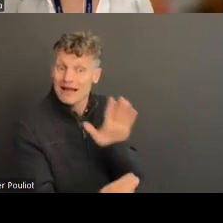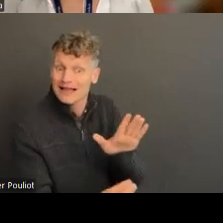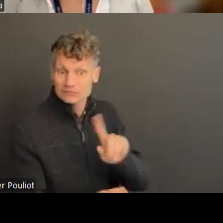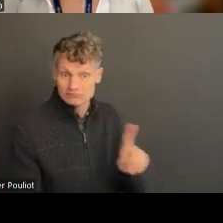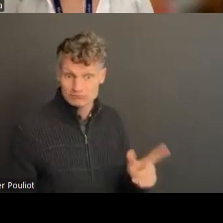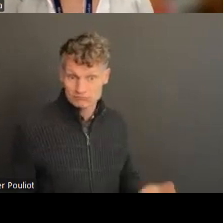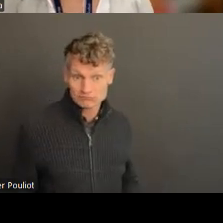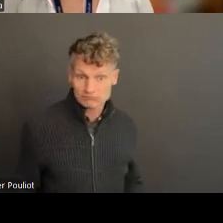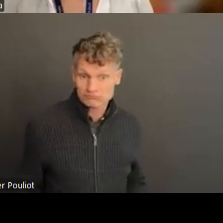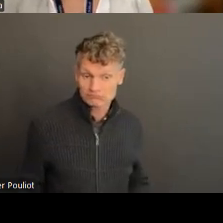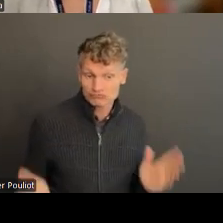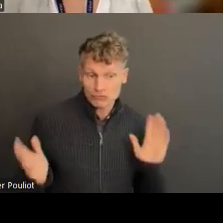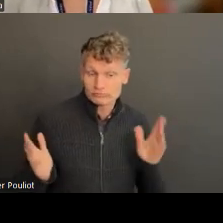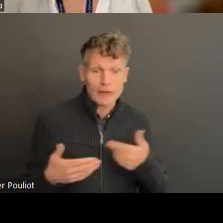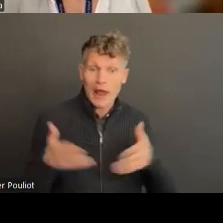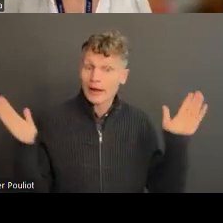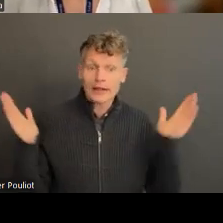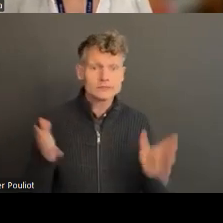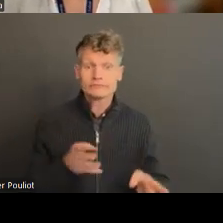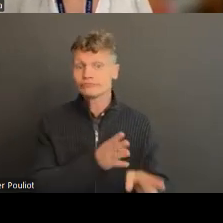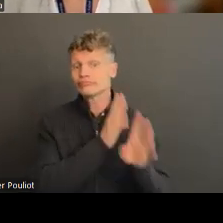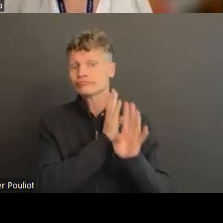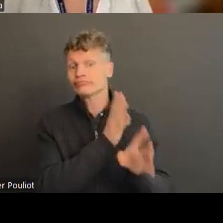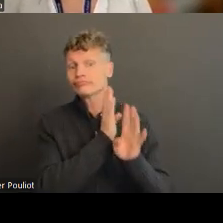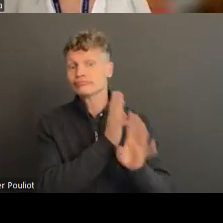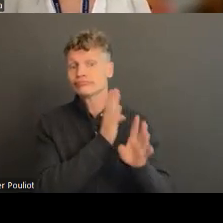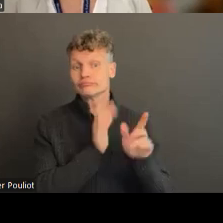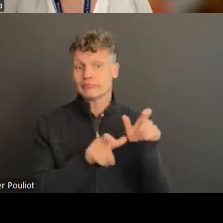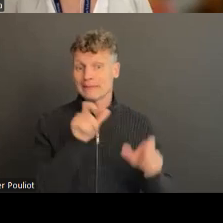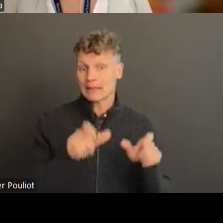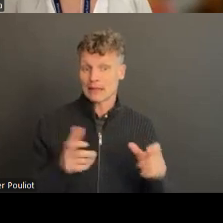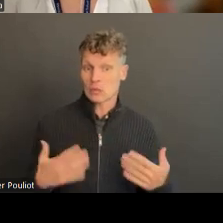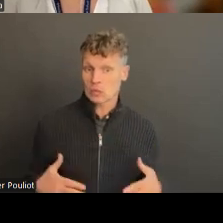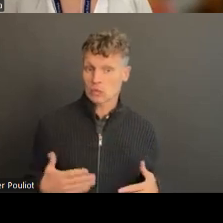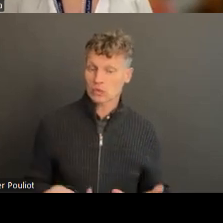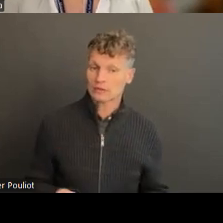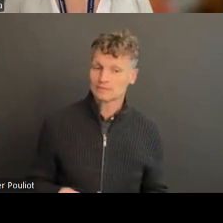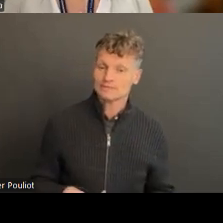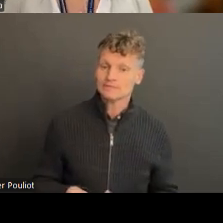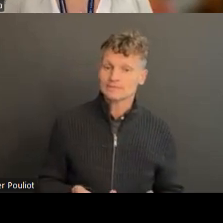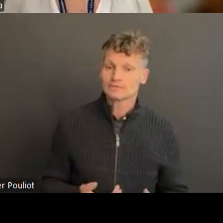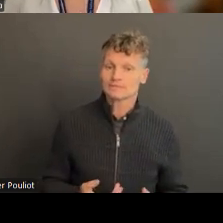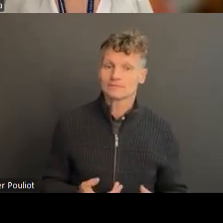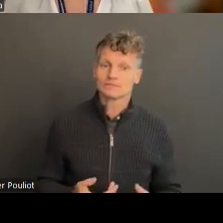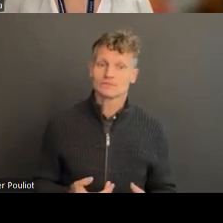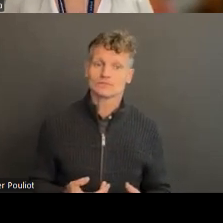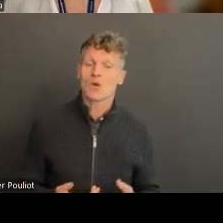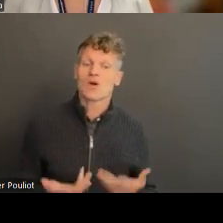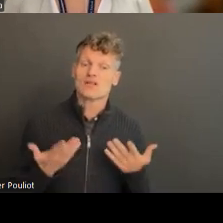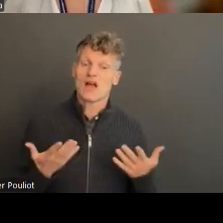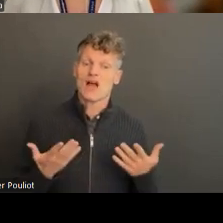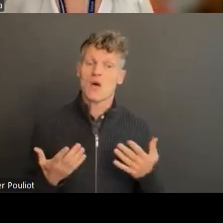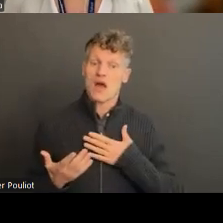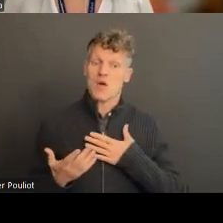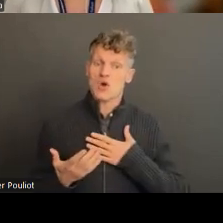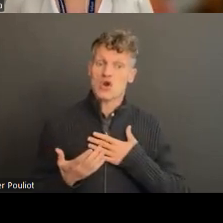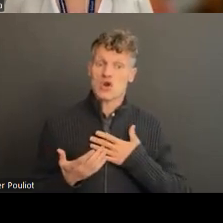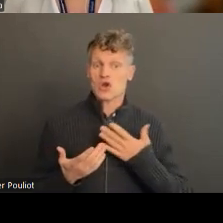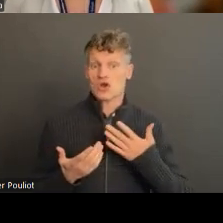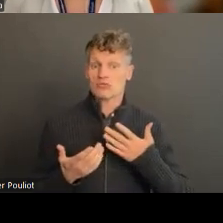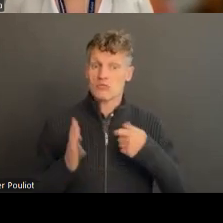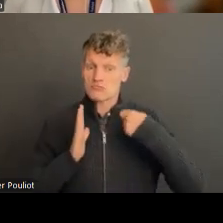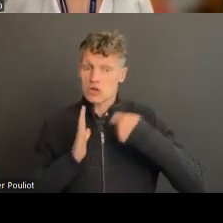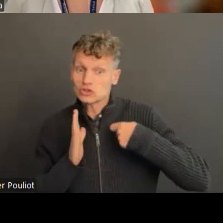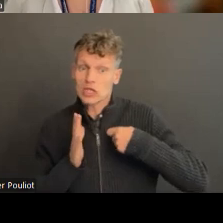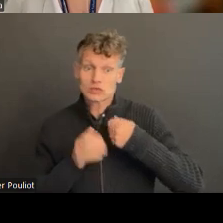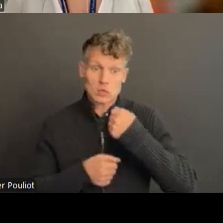de intersectorialidad pudimos darnos cuenta, ¿cierto?, que en los ámbitos, por ejemplo, de protección social, de planificación social, de